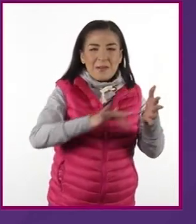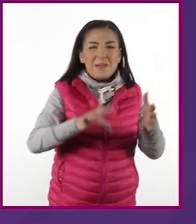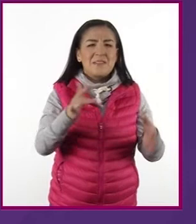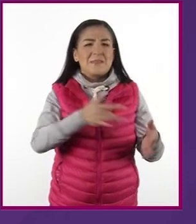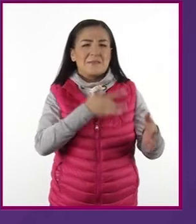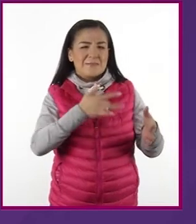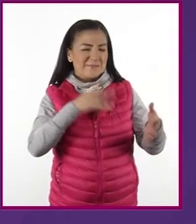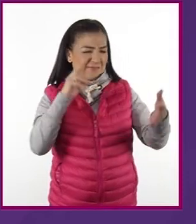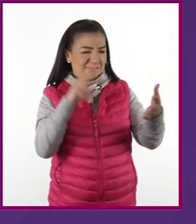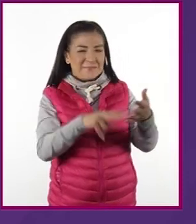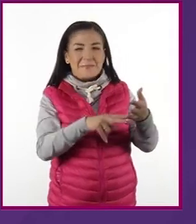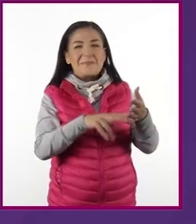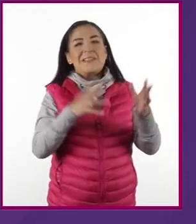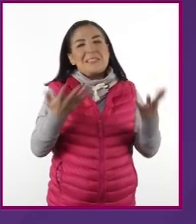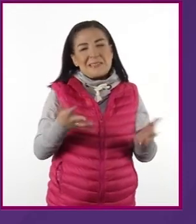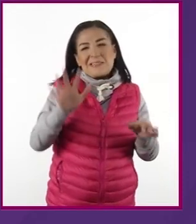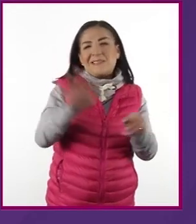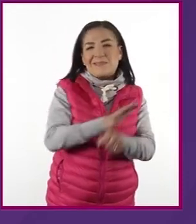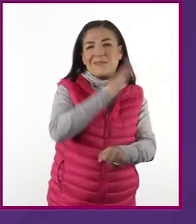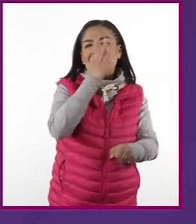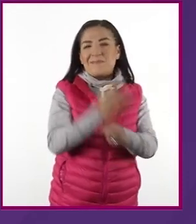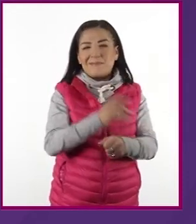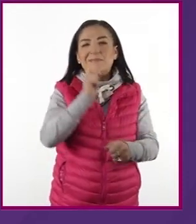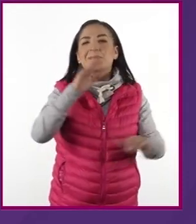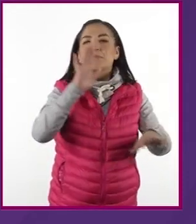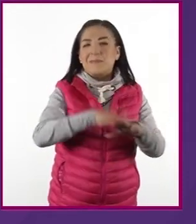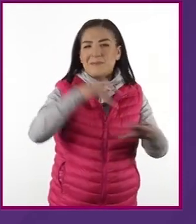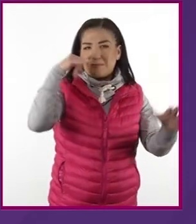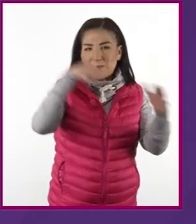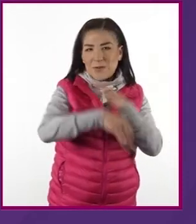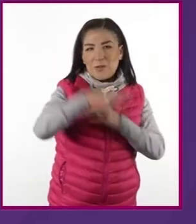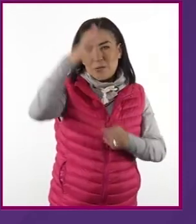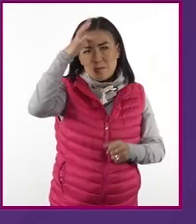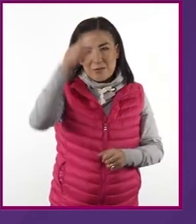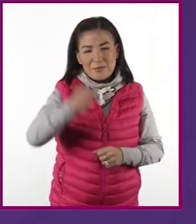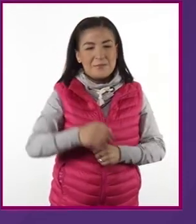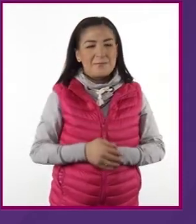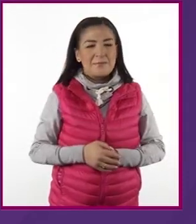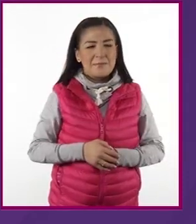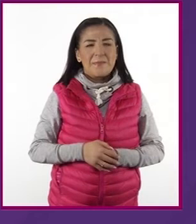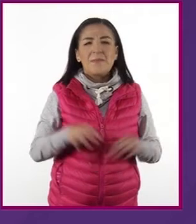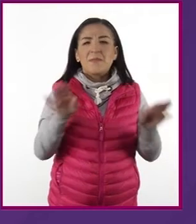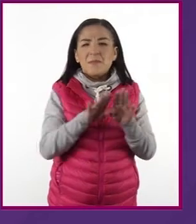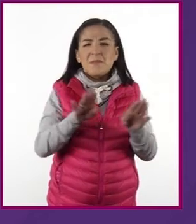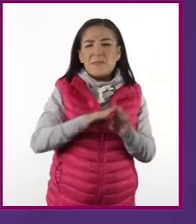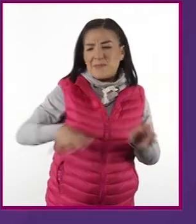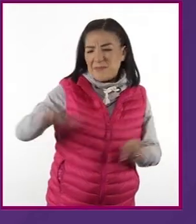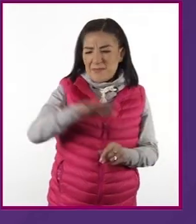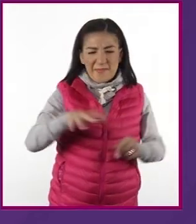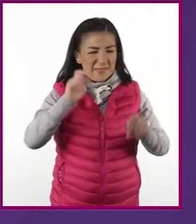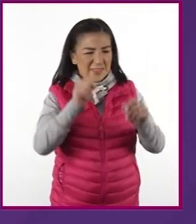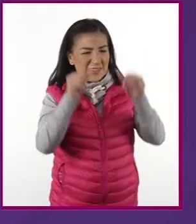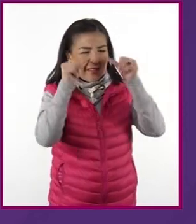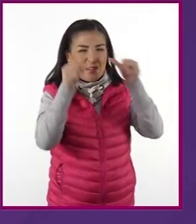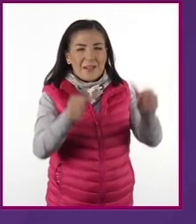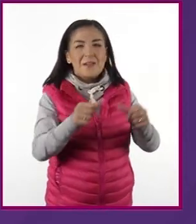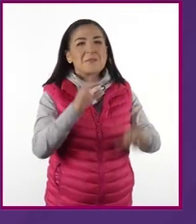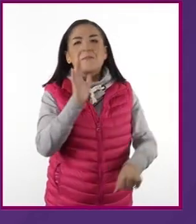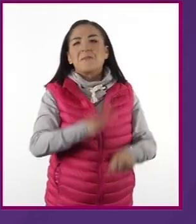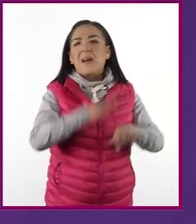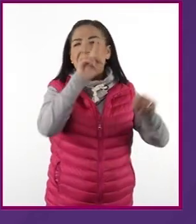menos profundos. Llama la atención de inmediato la enorme variedad de